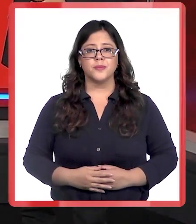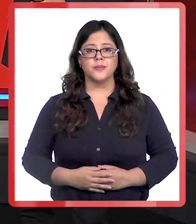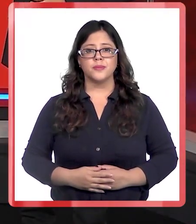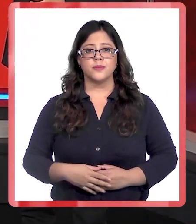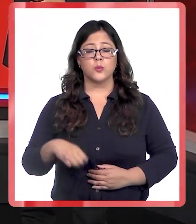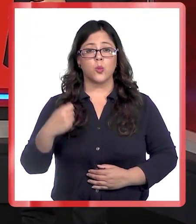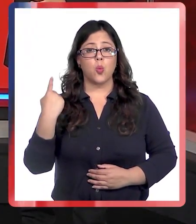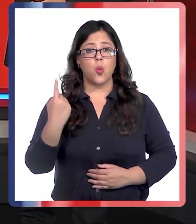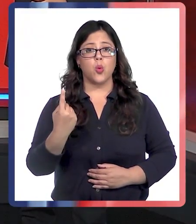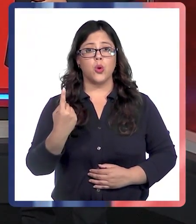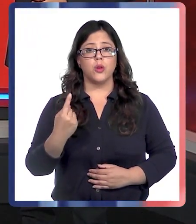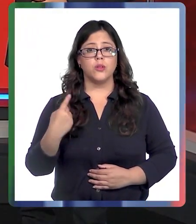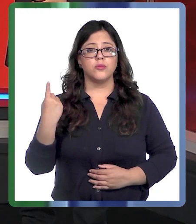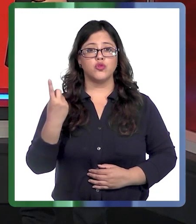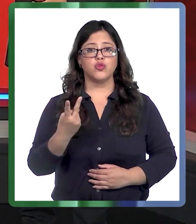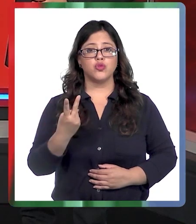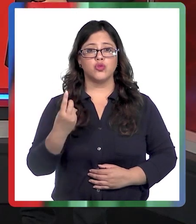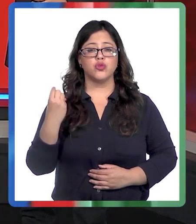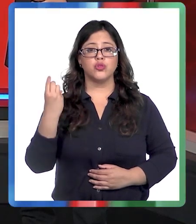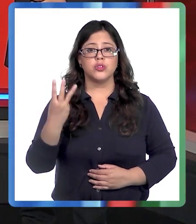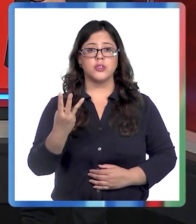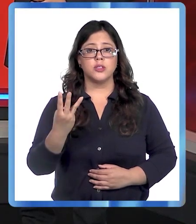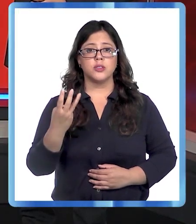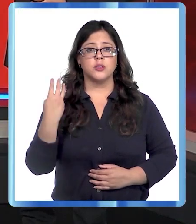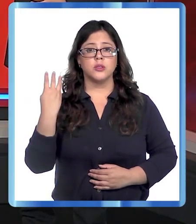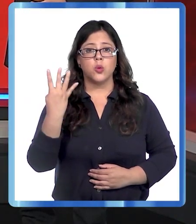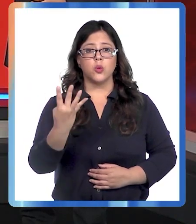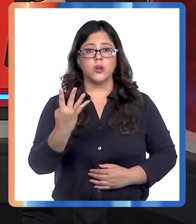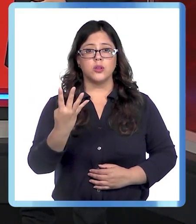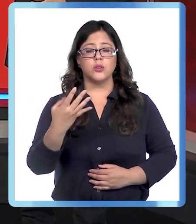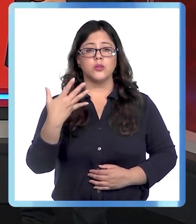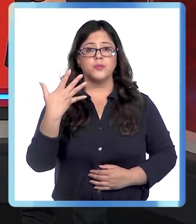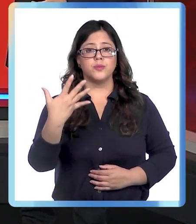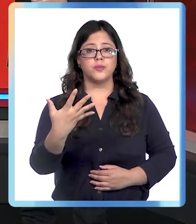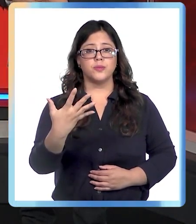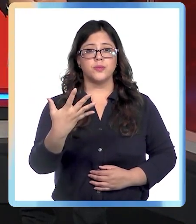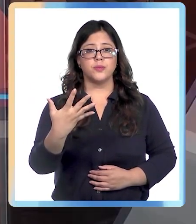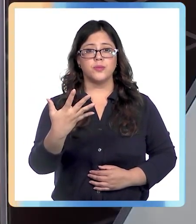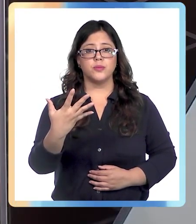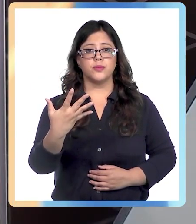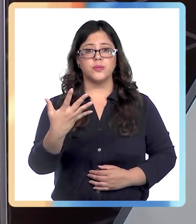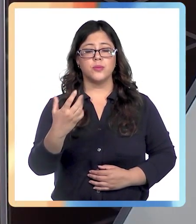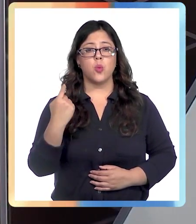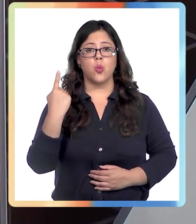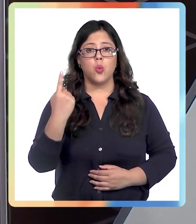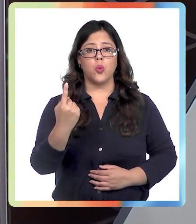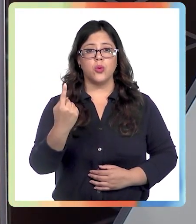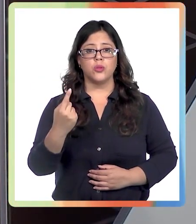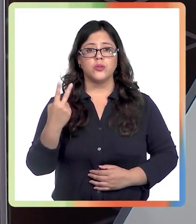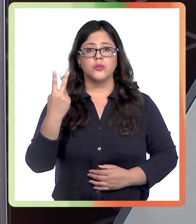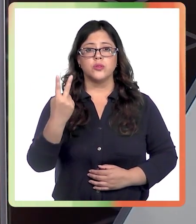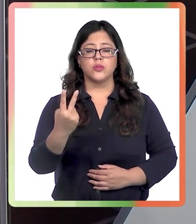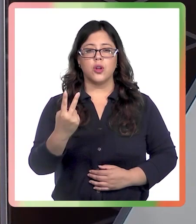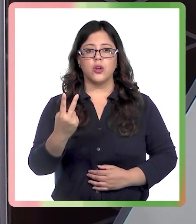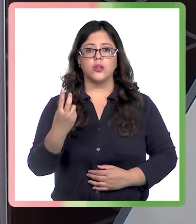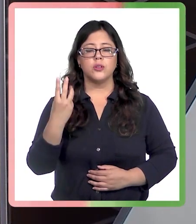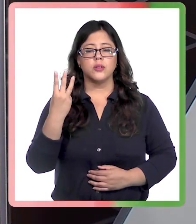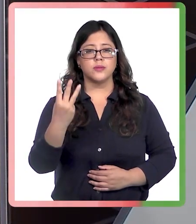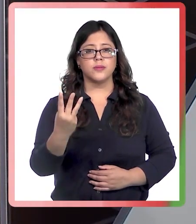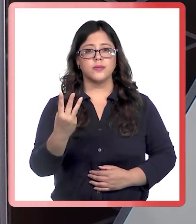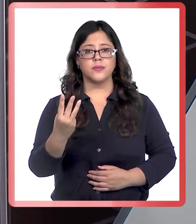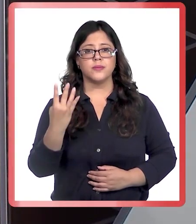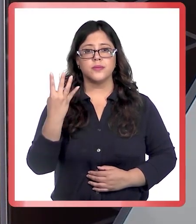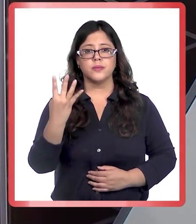1, 2, 3, 4, 5. 1, 2,